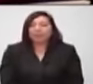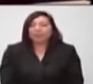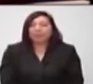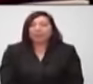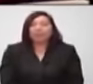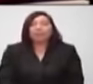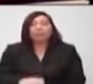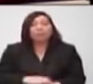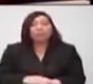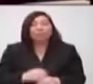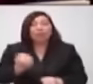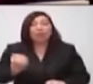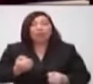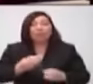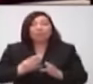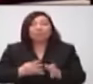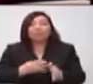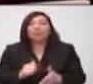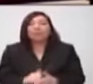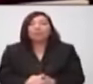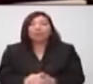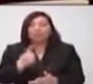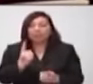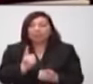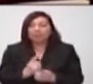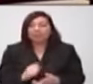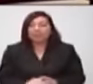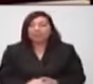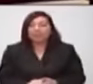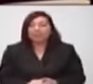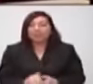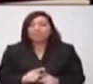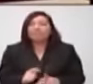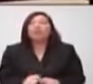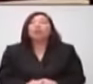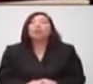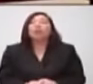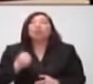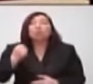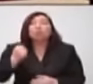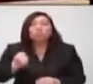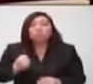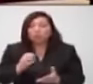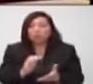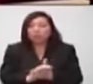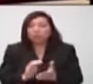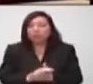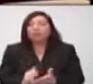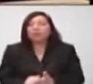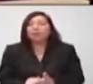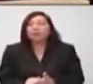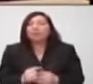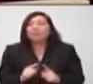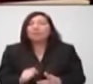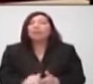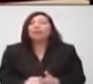Con respecto al Metropolitano, todos lo conocemos, actualmente el Metropolitano parte de Chorrillos con sus alimentadoras y termina